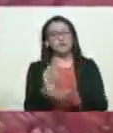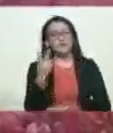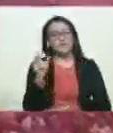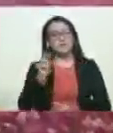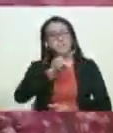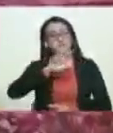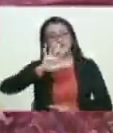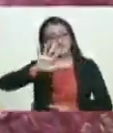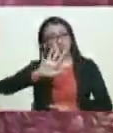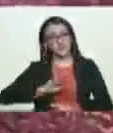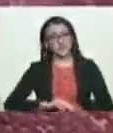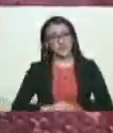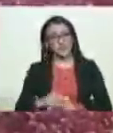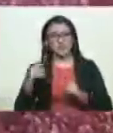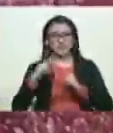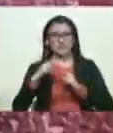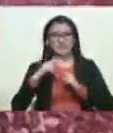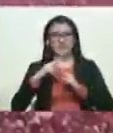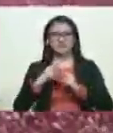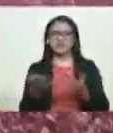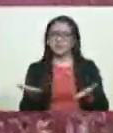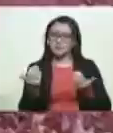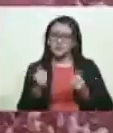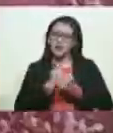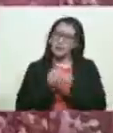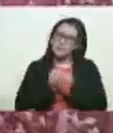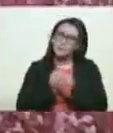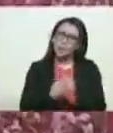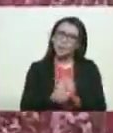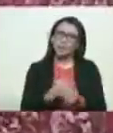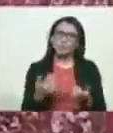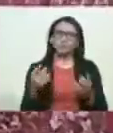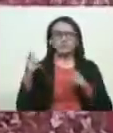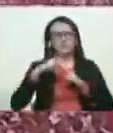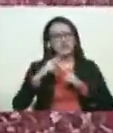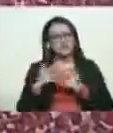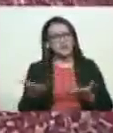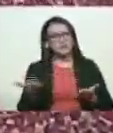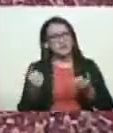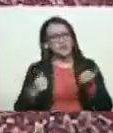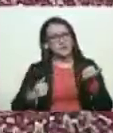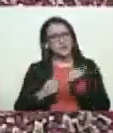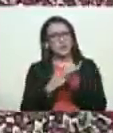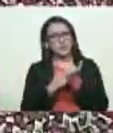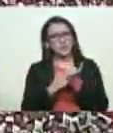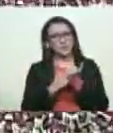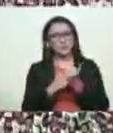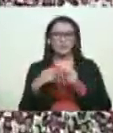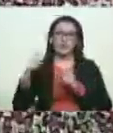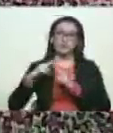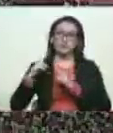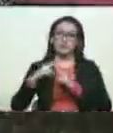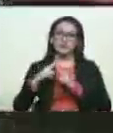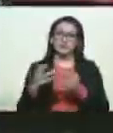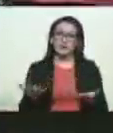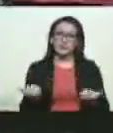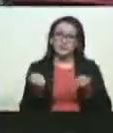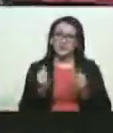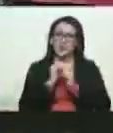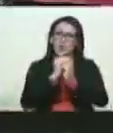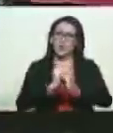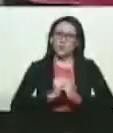2025 casi ya vengo a pedir favor táchira vengo a pedir su apoyo está si la vengo a pedir tu